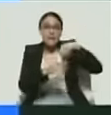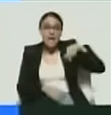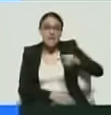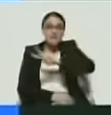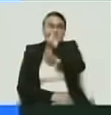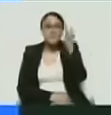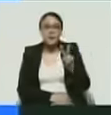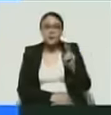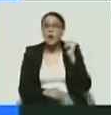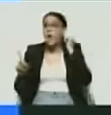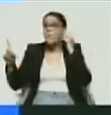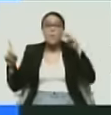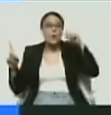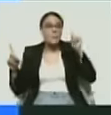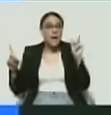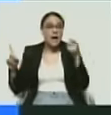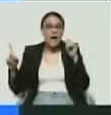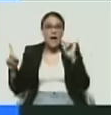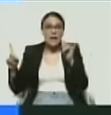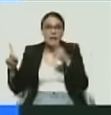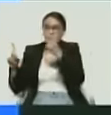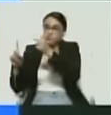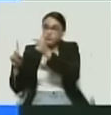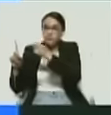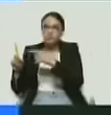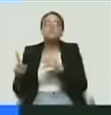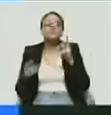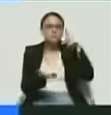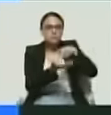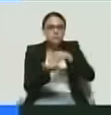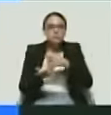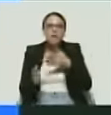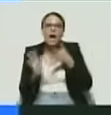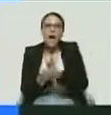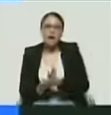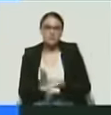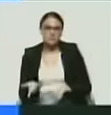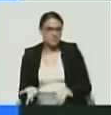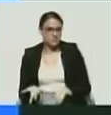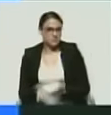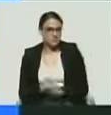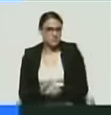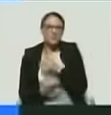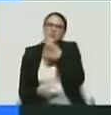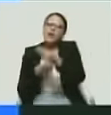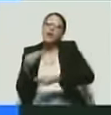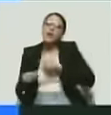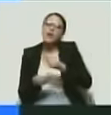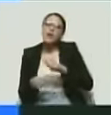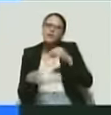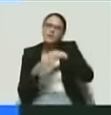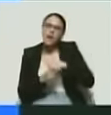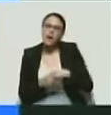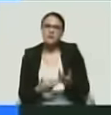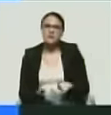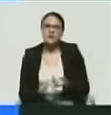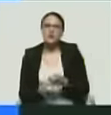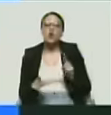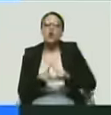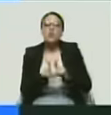señora Magaly Meda y el señor Humberto Villalobos. ¿Qué están haciendo? Es un